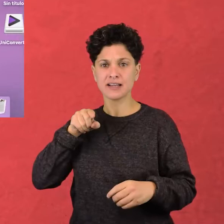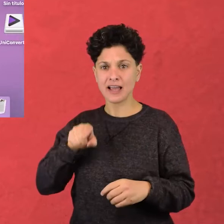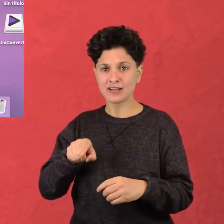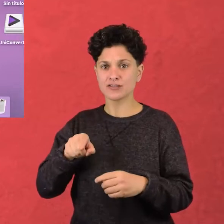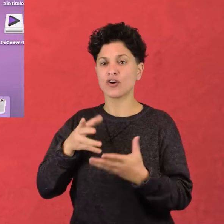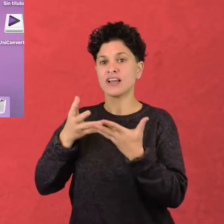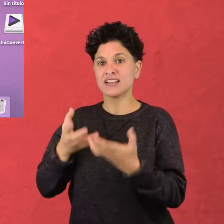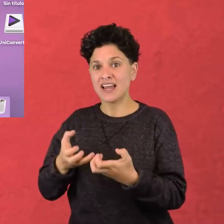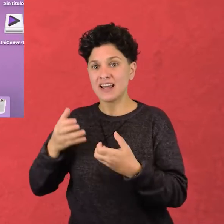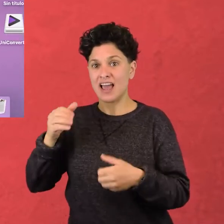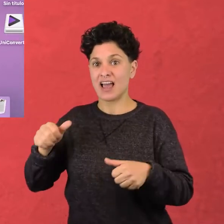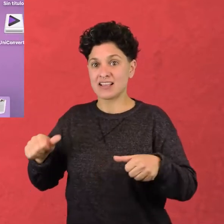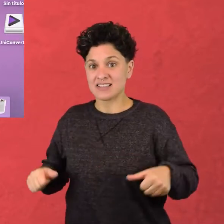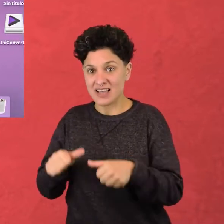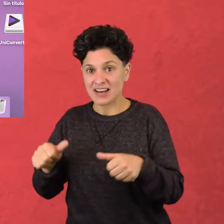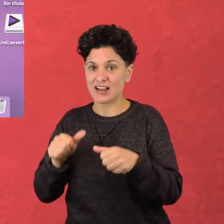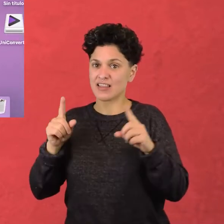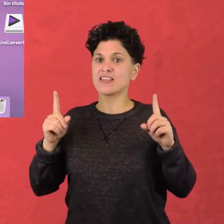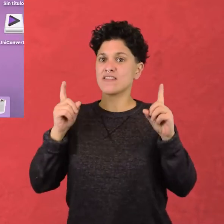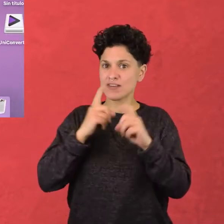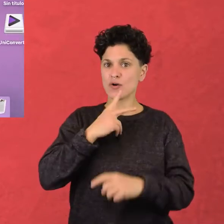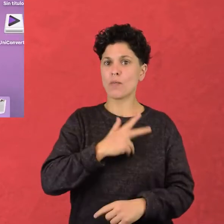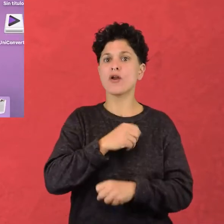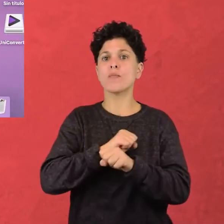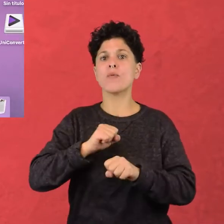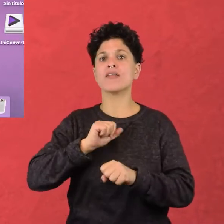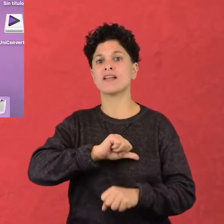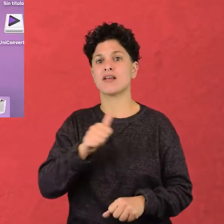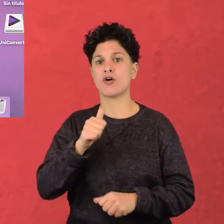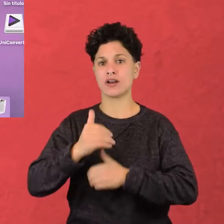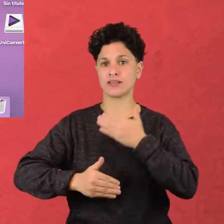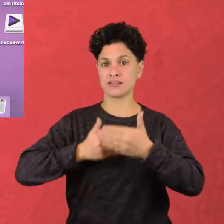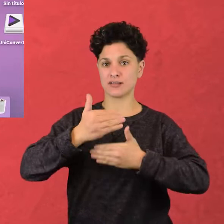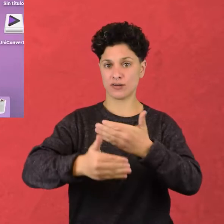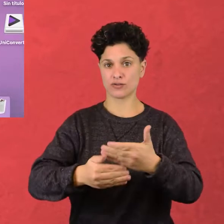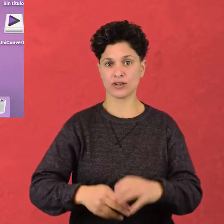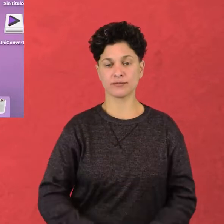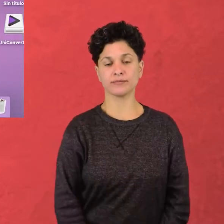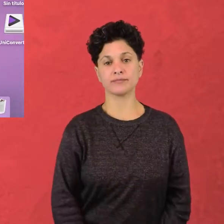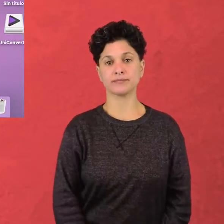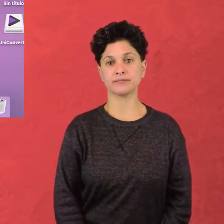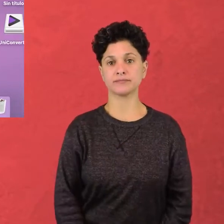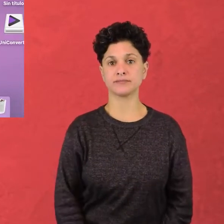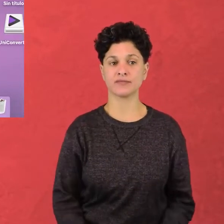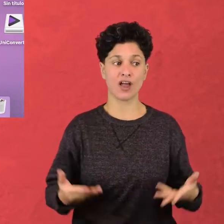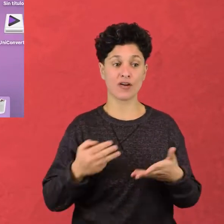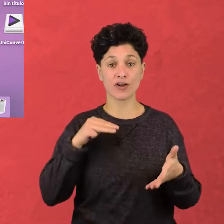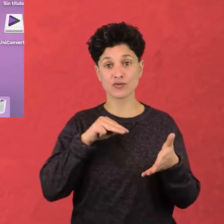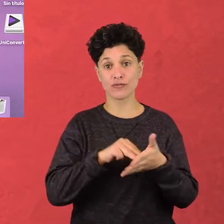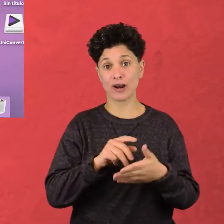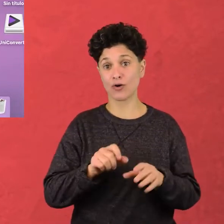nouménica. Voy a enchufar la computadora porque me estoy quedando sin